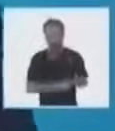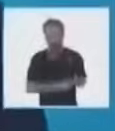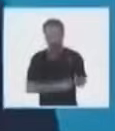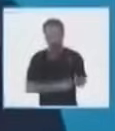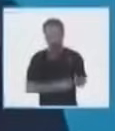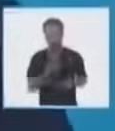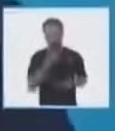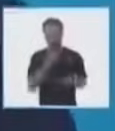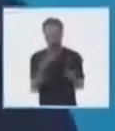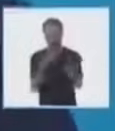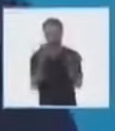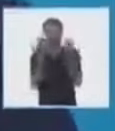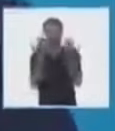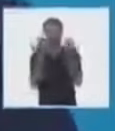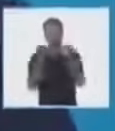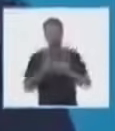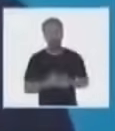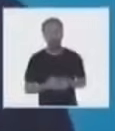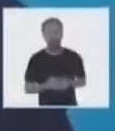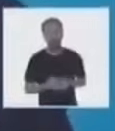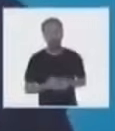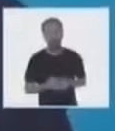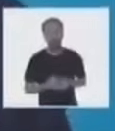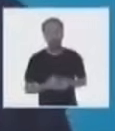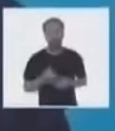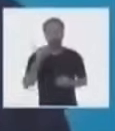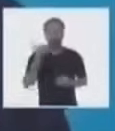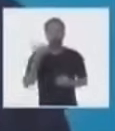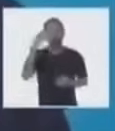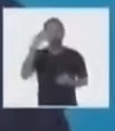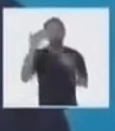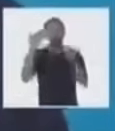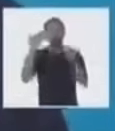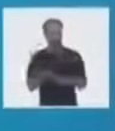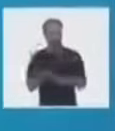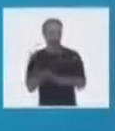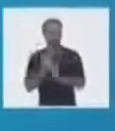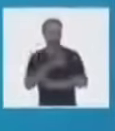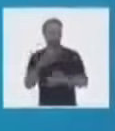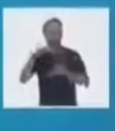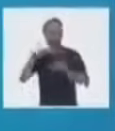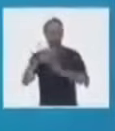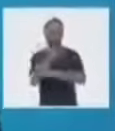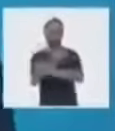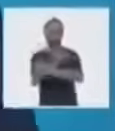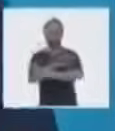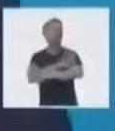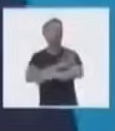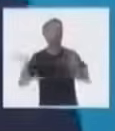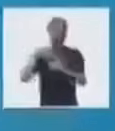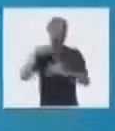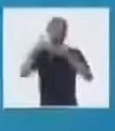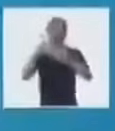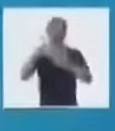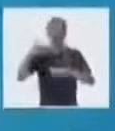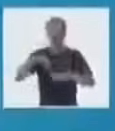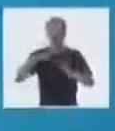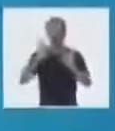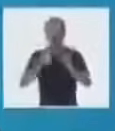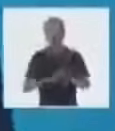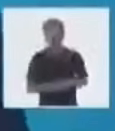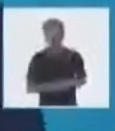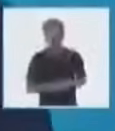sentiste subestimado? Lo vi rascando el fondo de la olla. Trata de pelear a alguno que por ahí quede dando